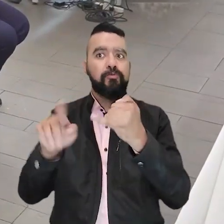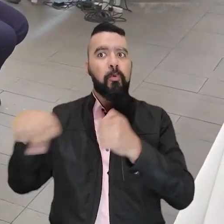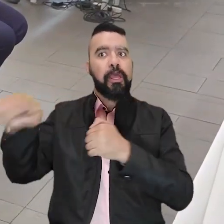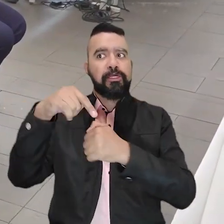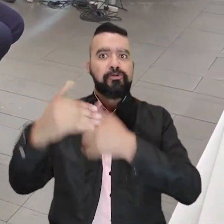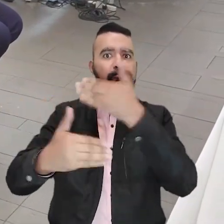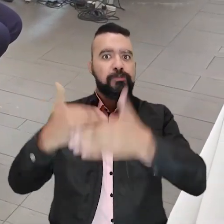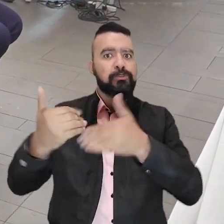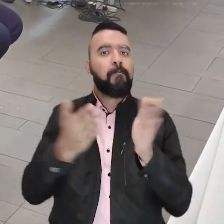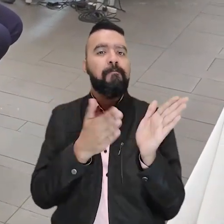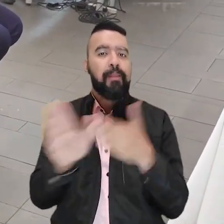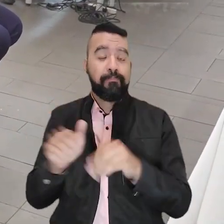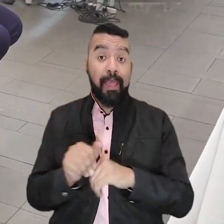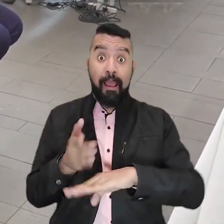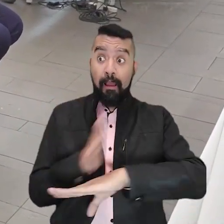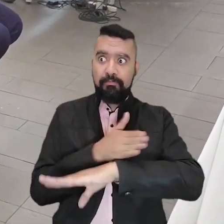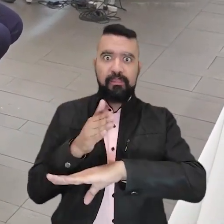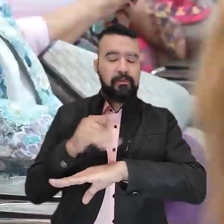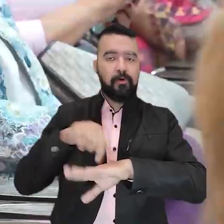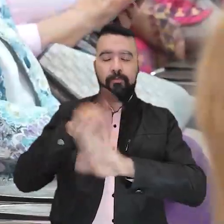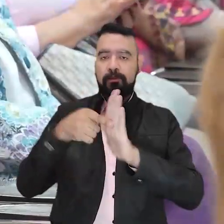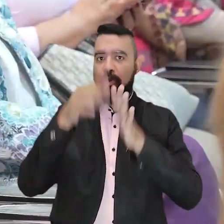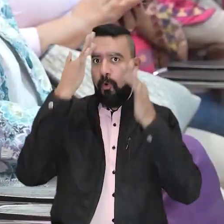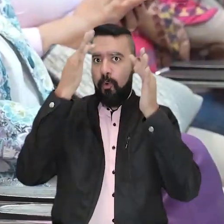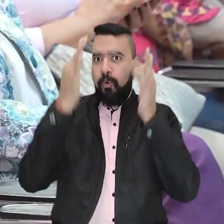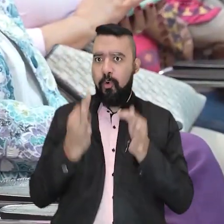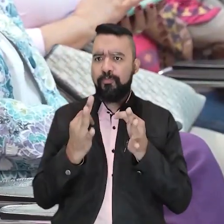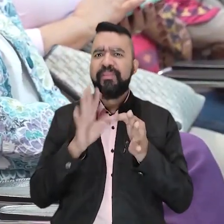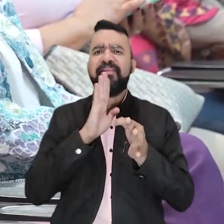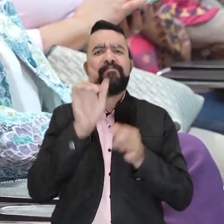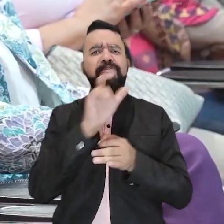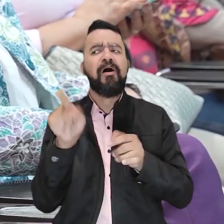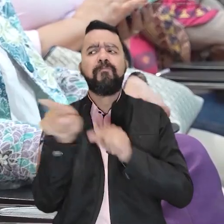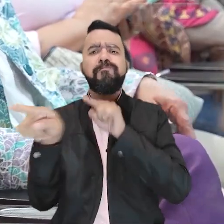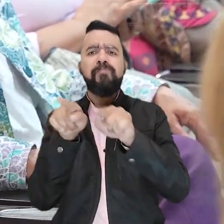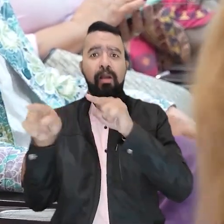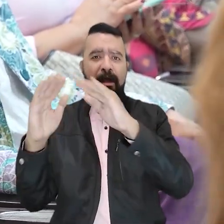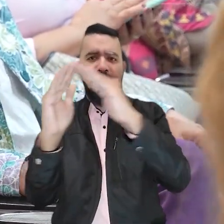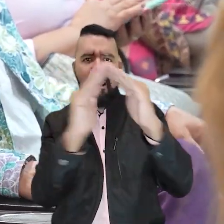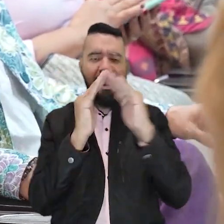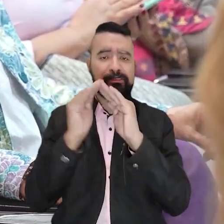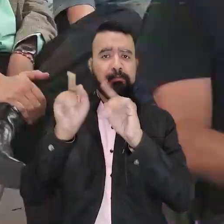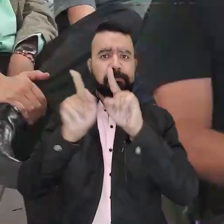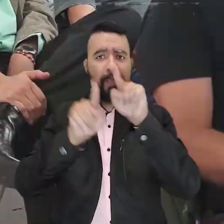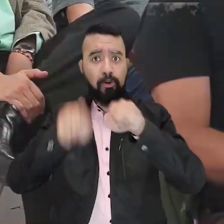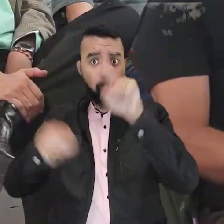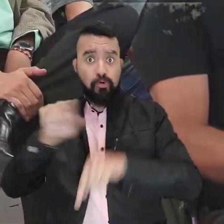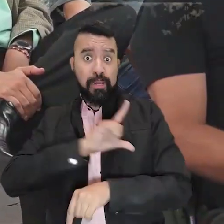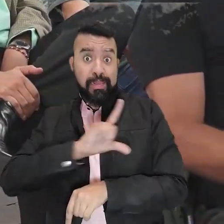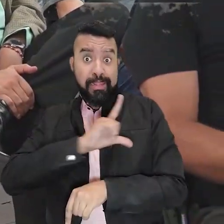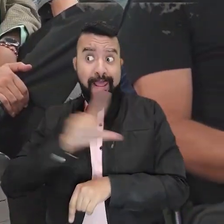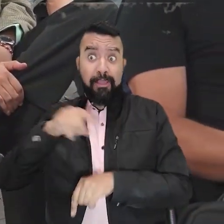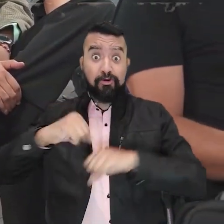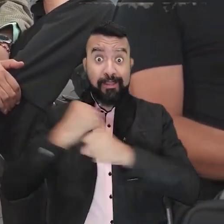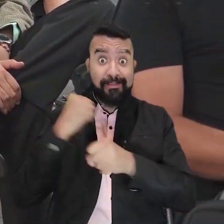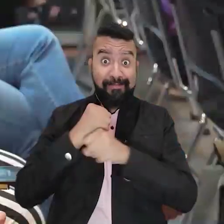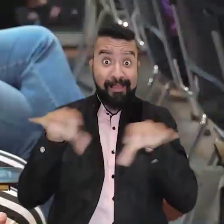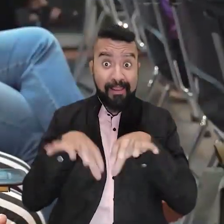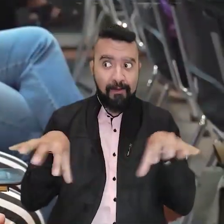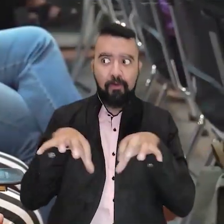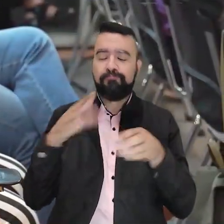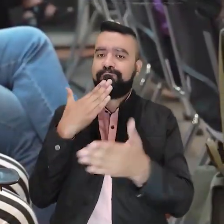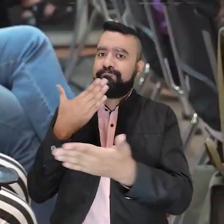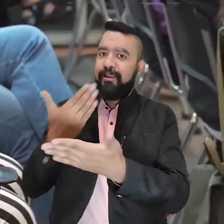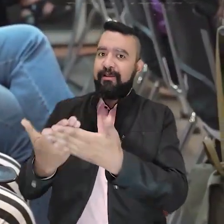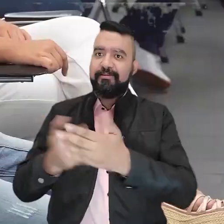territorial, proceso que se logró gracias a la participación y empoderamiento de las comunidades y sus líderes. Los planes zonales son muy importantes